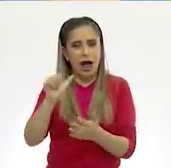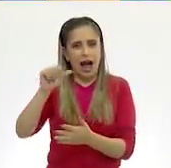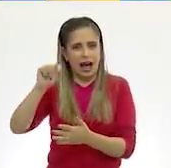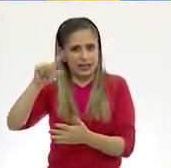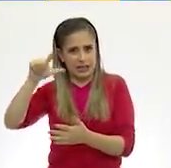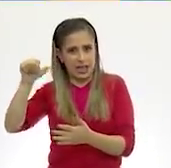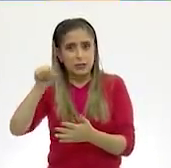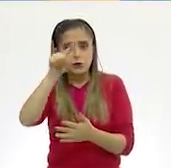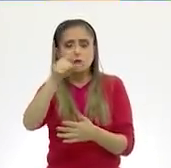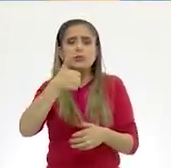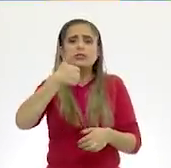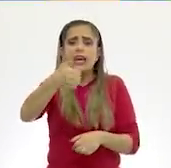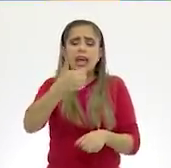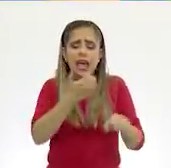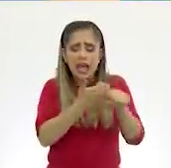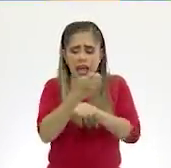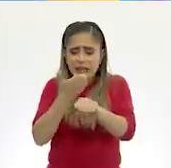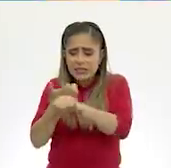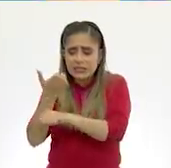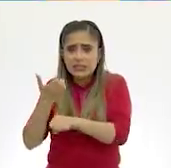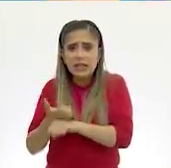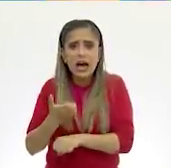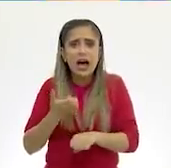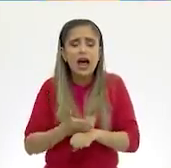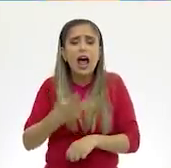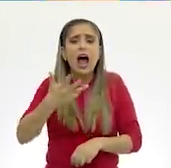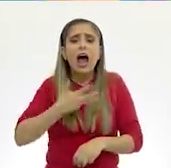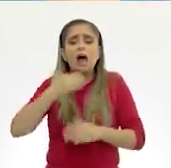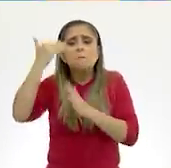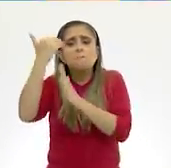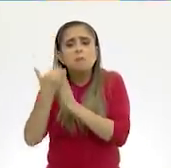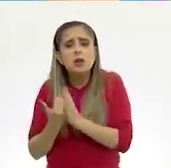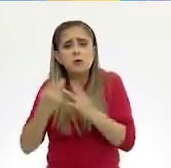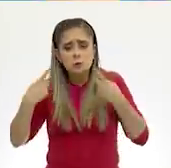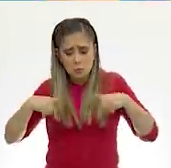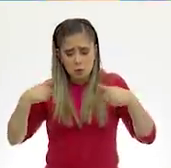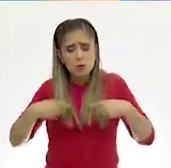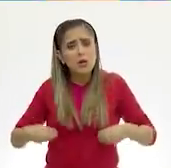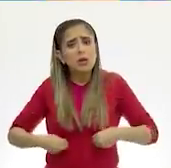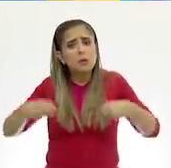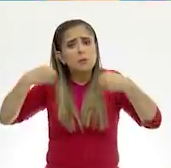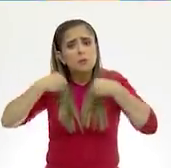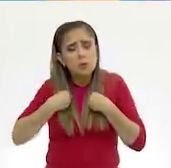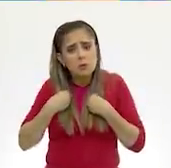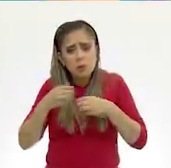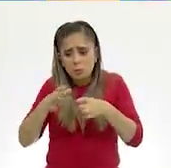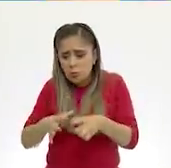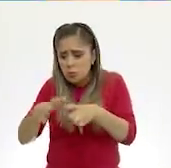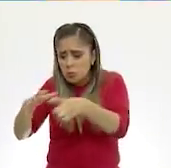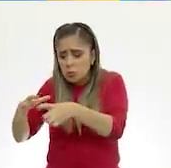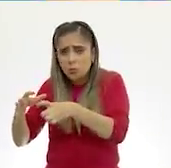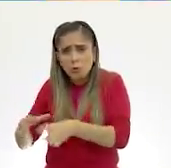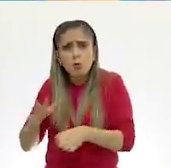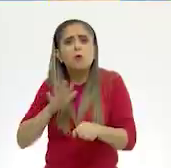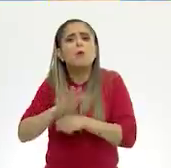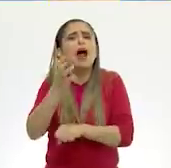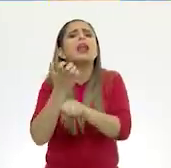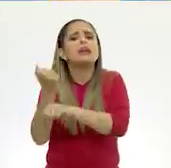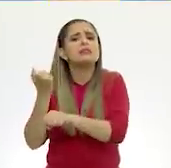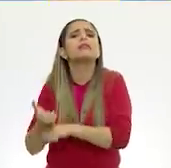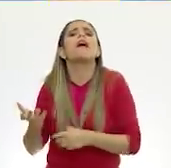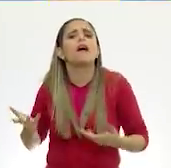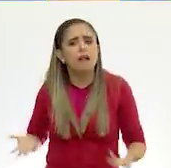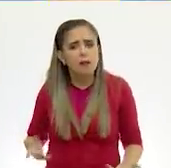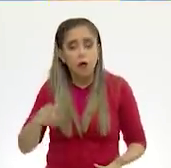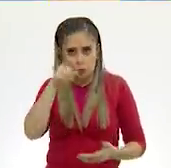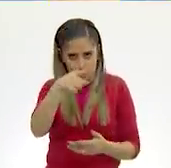los 6 estados del país que tienen el menor número de habitantes. Ahora apóyate en la tabla